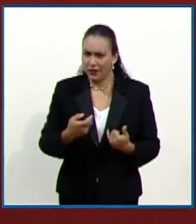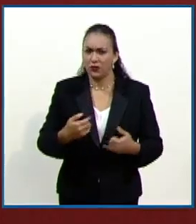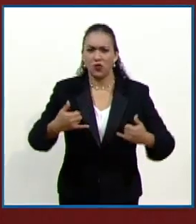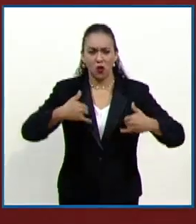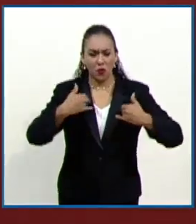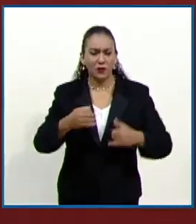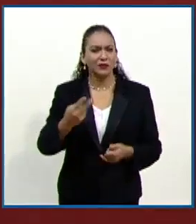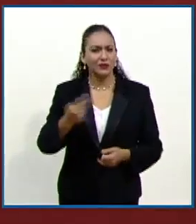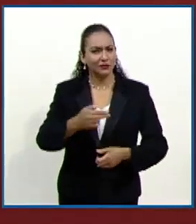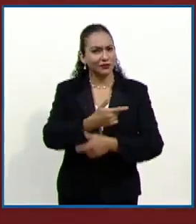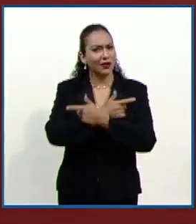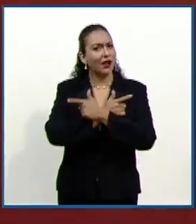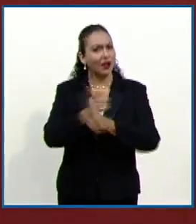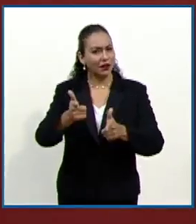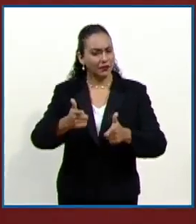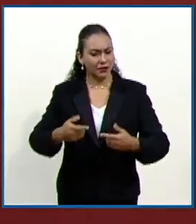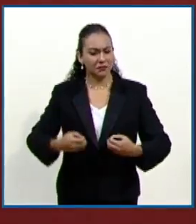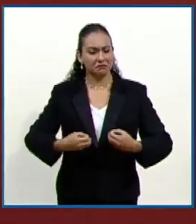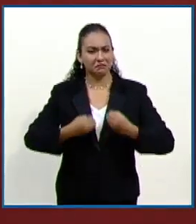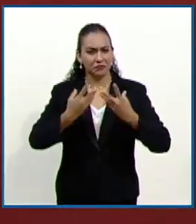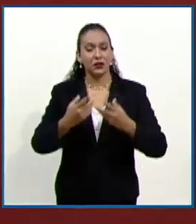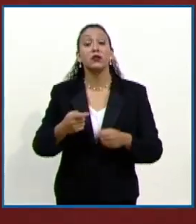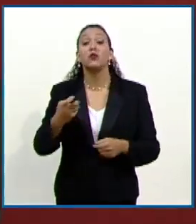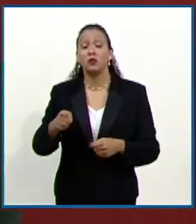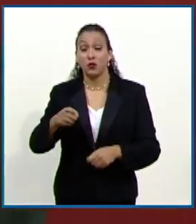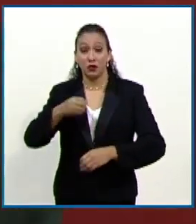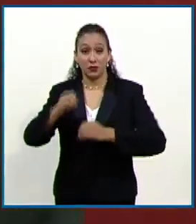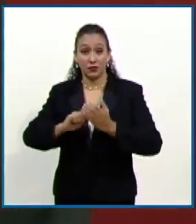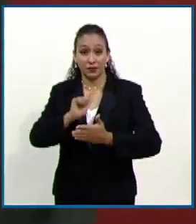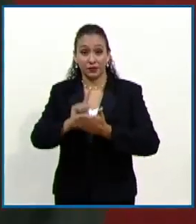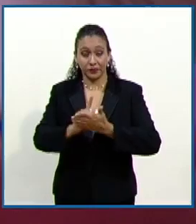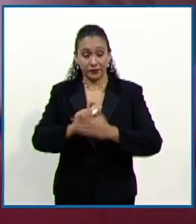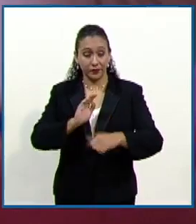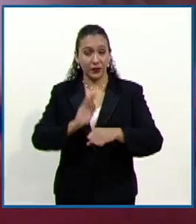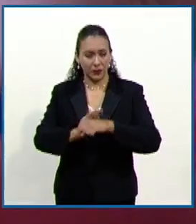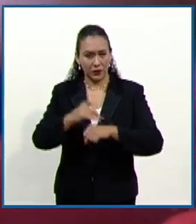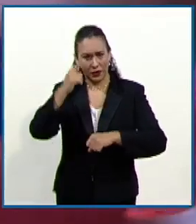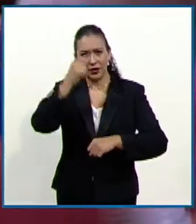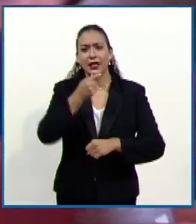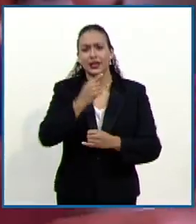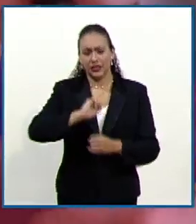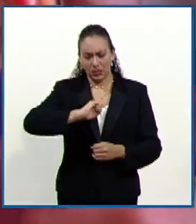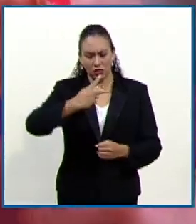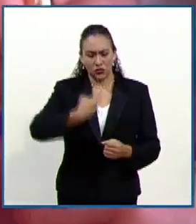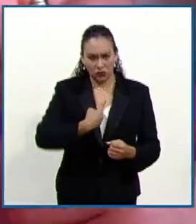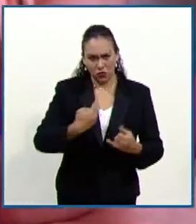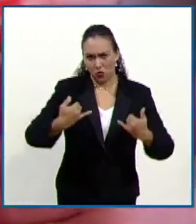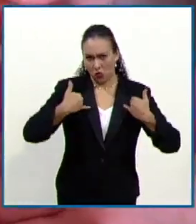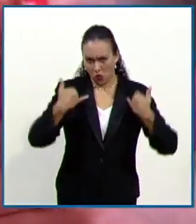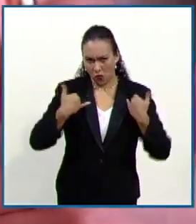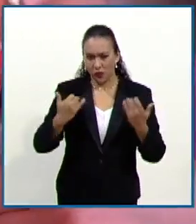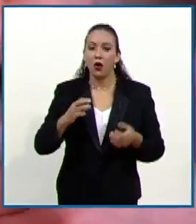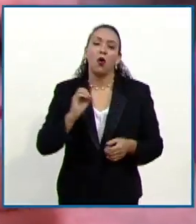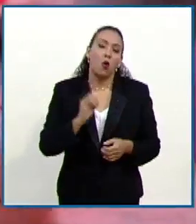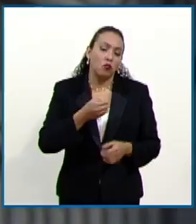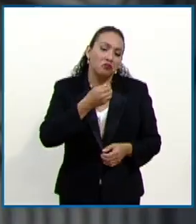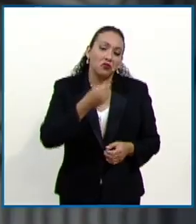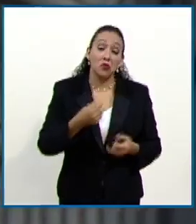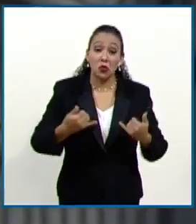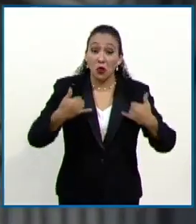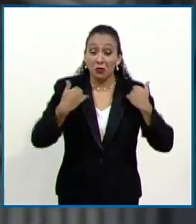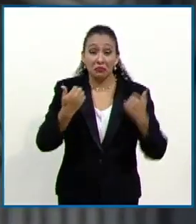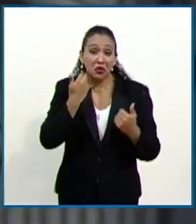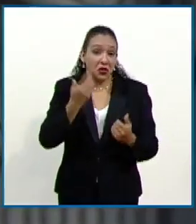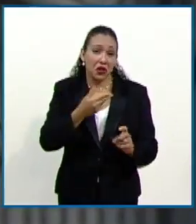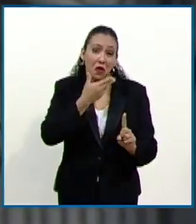de la vida, integridad y derechos de las infancias y adolescencias trans y no binarias, comenzando con el reconocimiento de